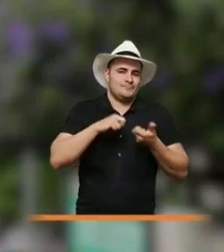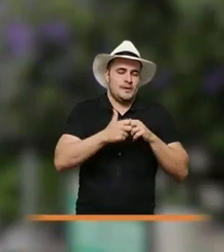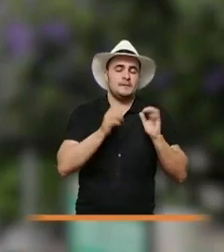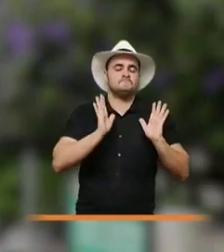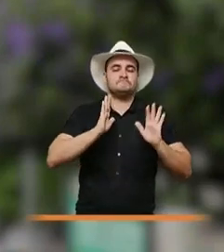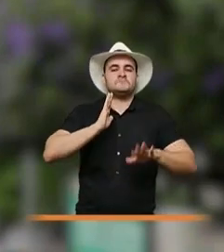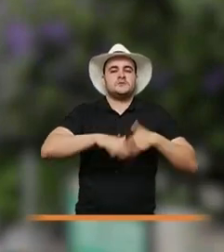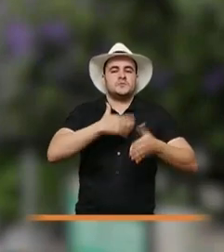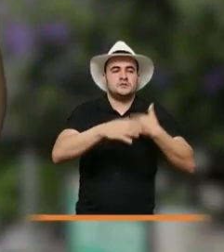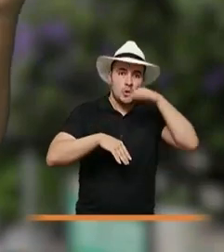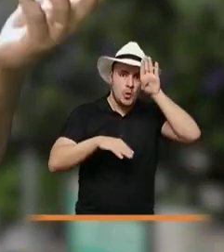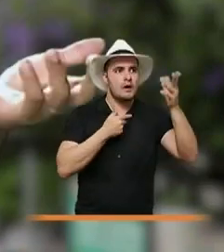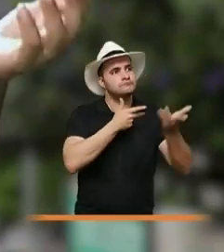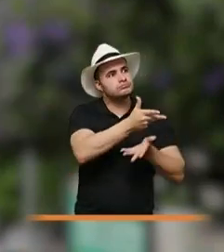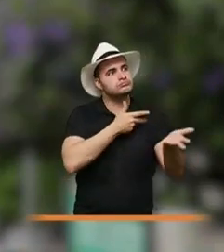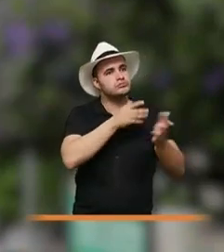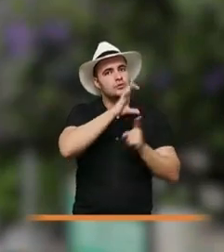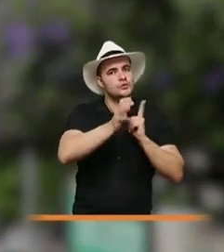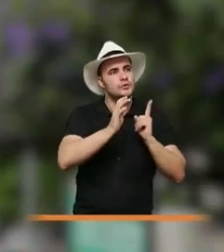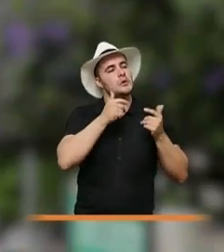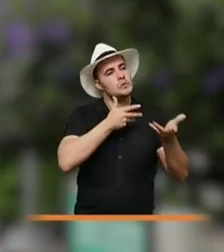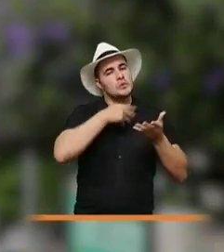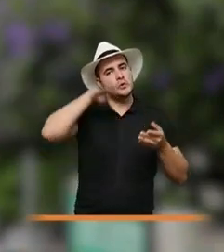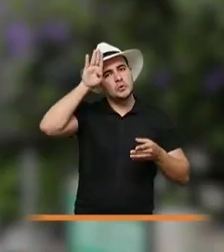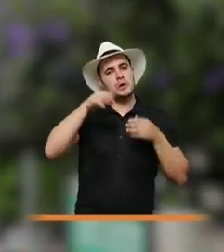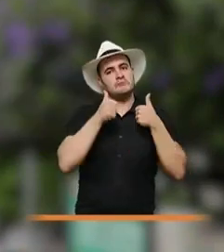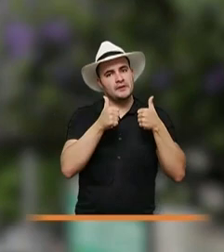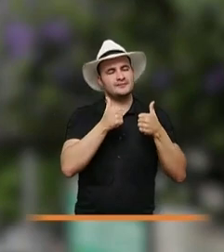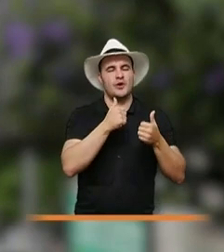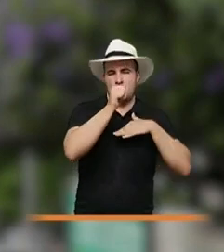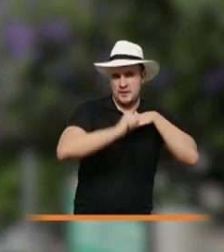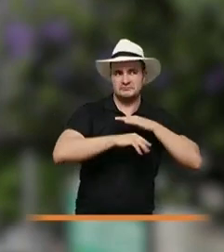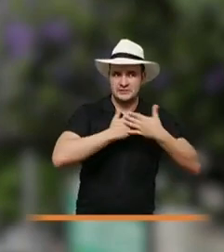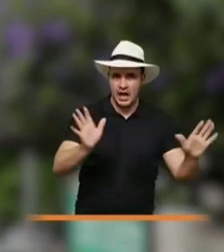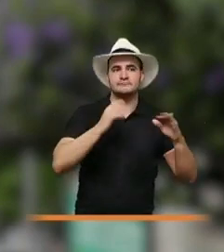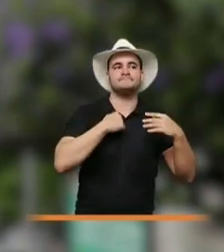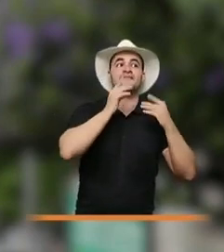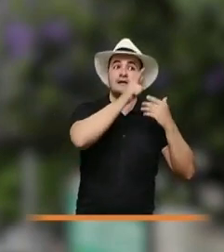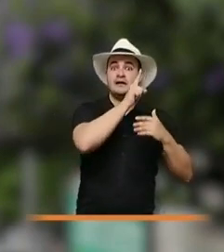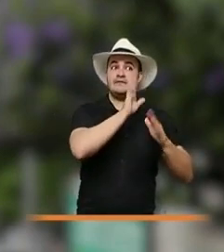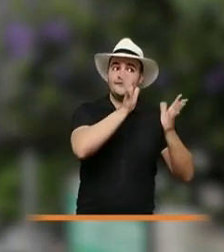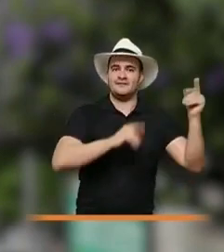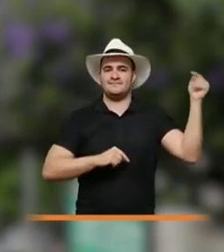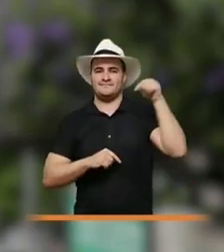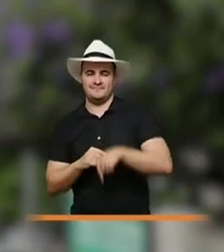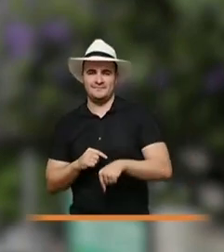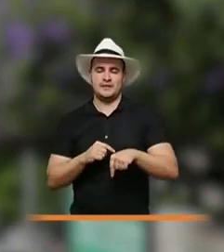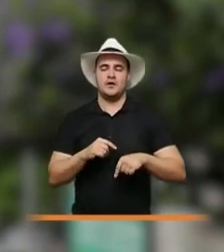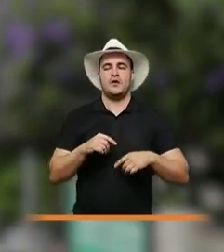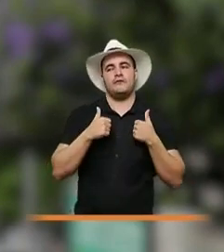intercambio cultural en cuba allá me operaron después vine a cambio y respirando pero fue más que todo también a mi disciplina